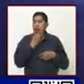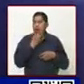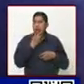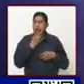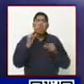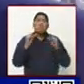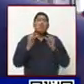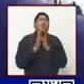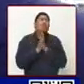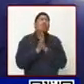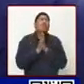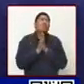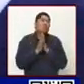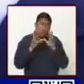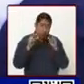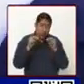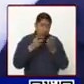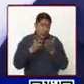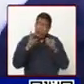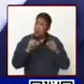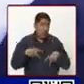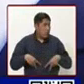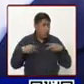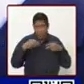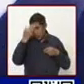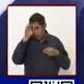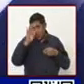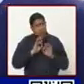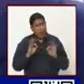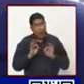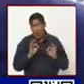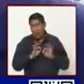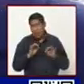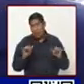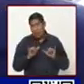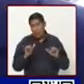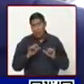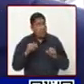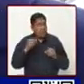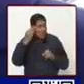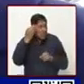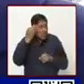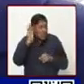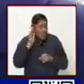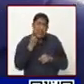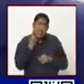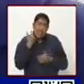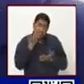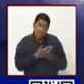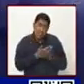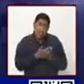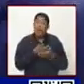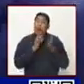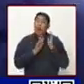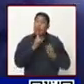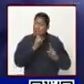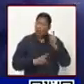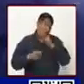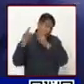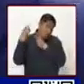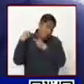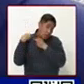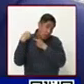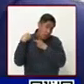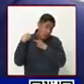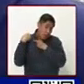Sí, un segundito, joven. No, la verdad que no vive acá, pero no sabría decirle nada tampoco, joven. No tengo idea, recién estoy acá. ¿Podría hablar con algún